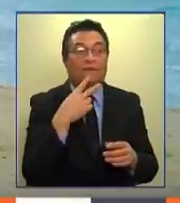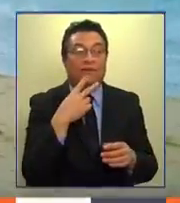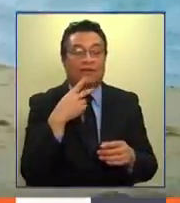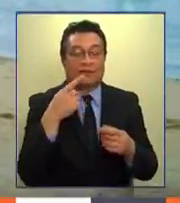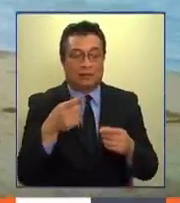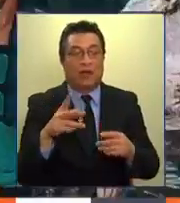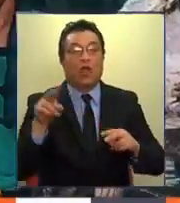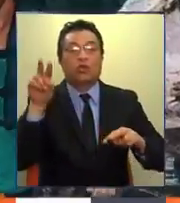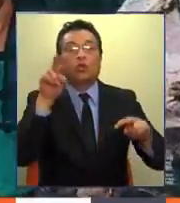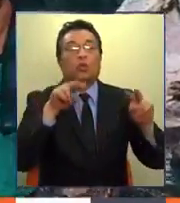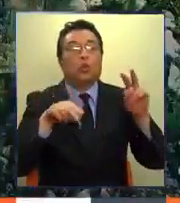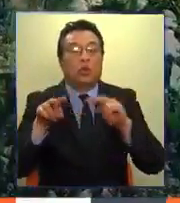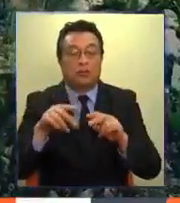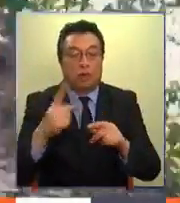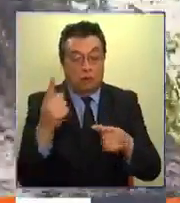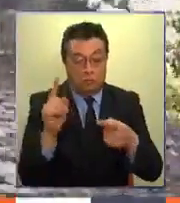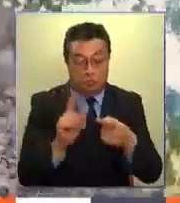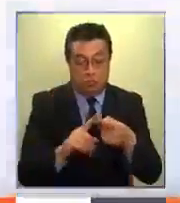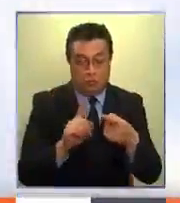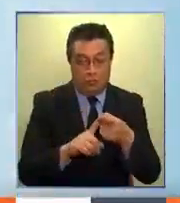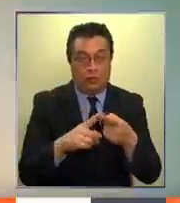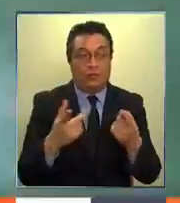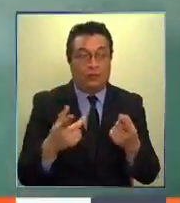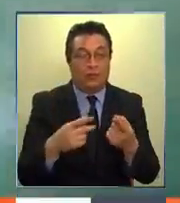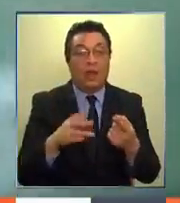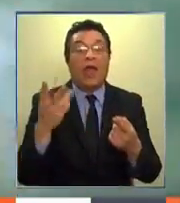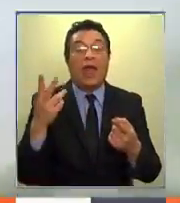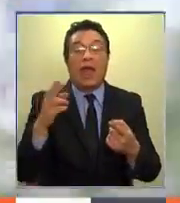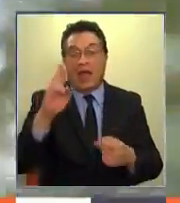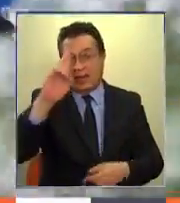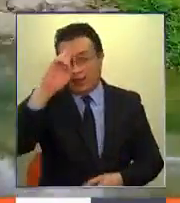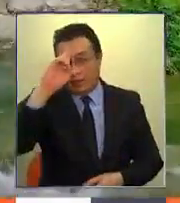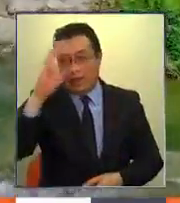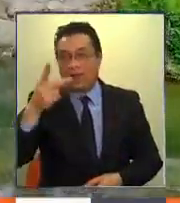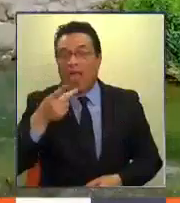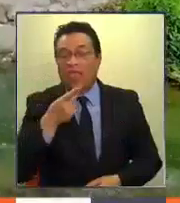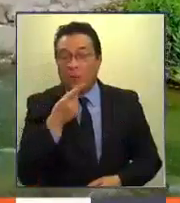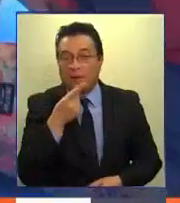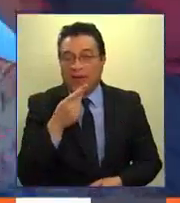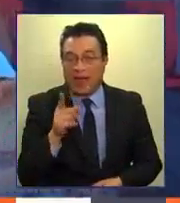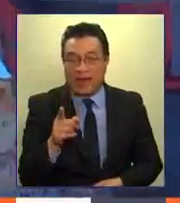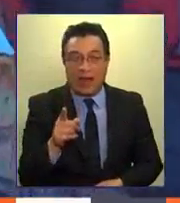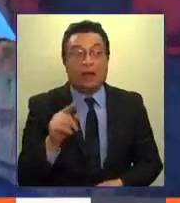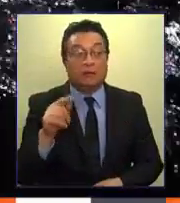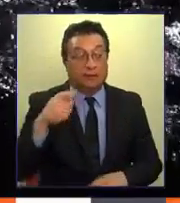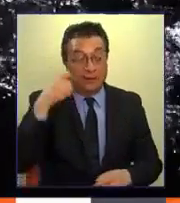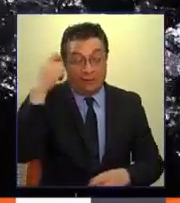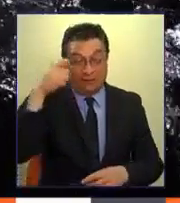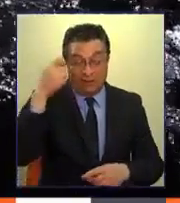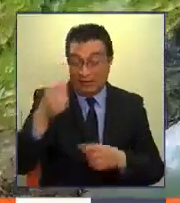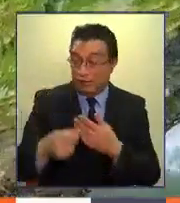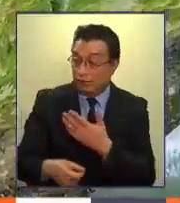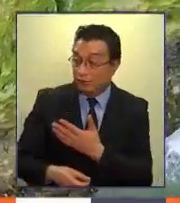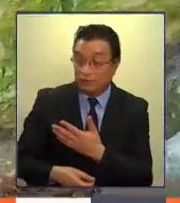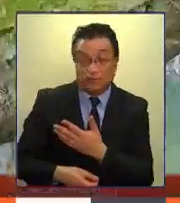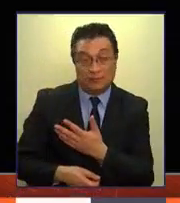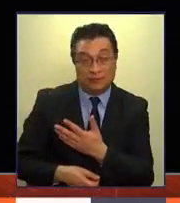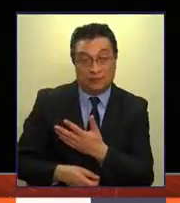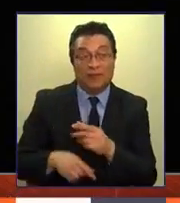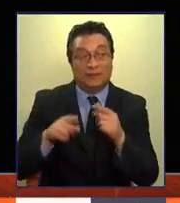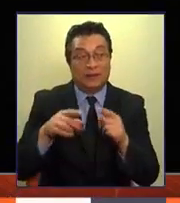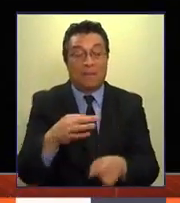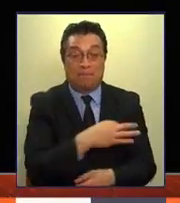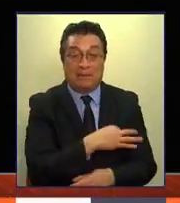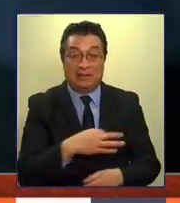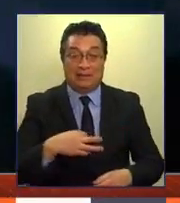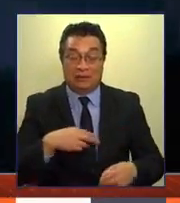del turismo. El primero de ellos es República Dominicana, que con este video que ustedes ven en pantalla, el Ministerio del